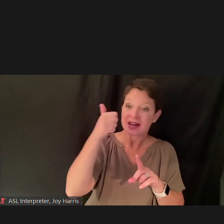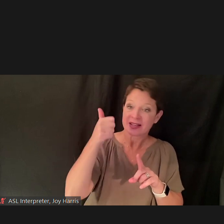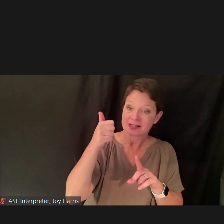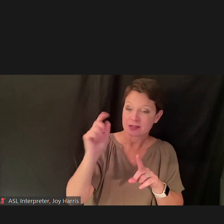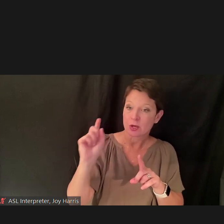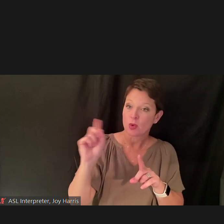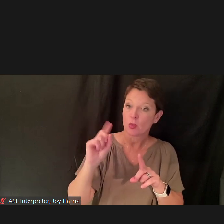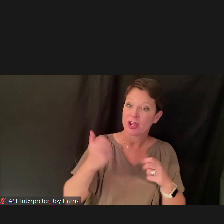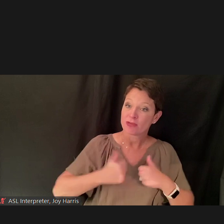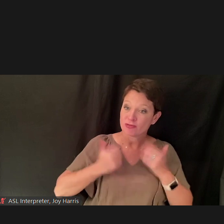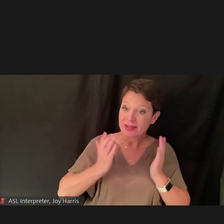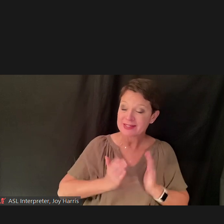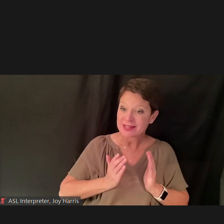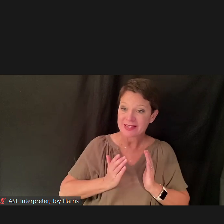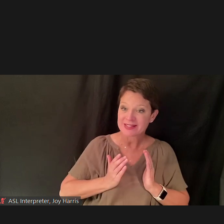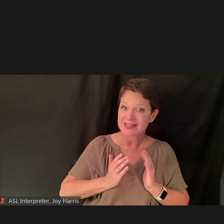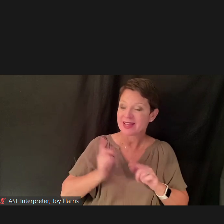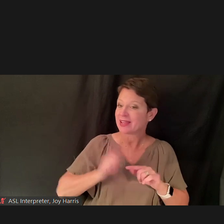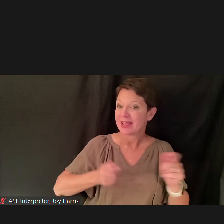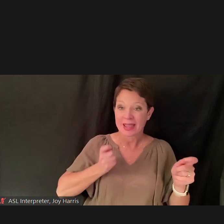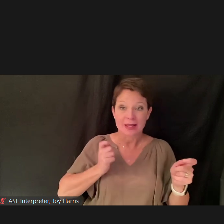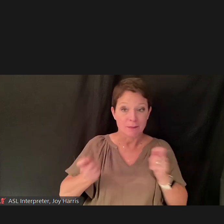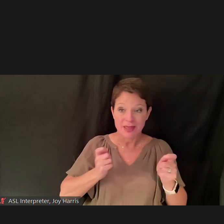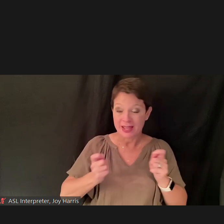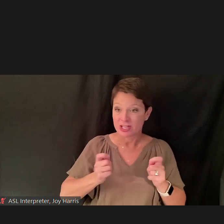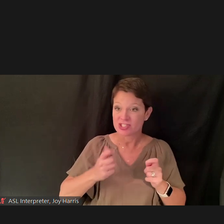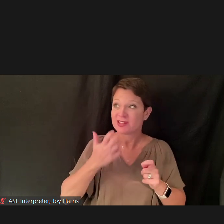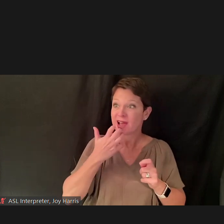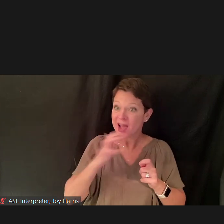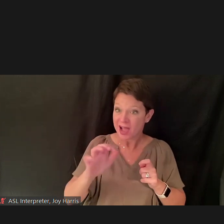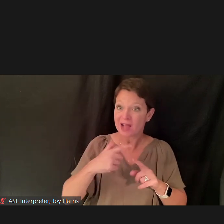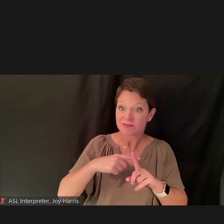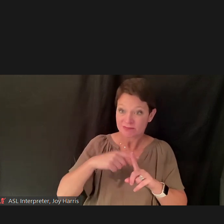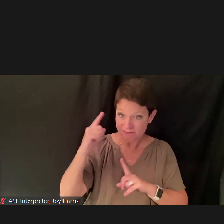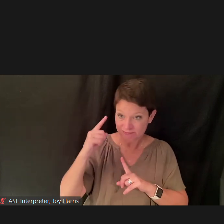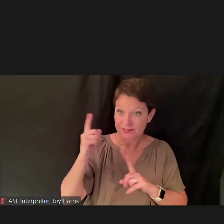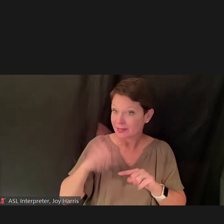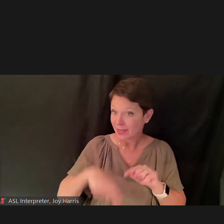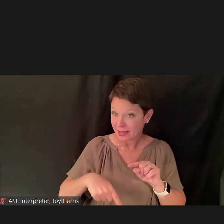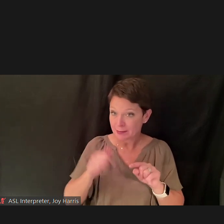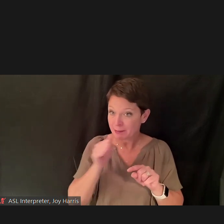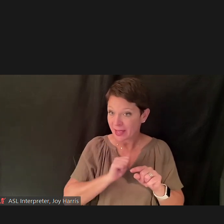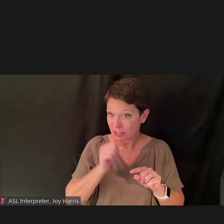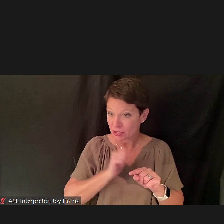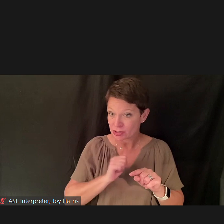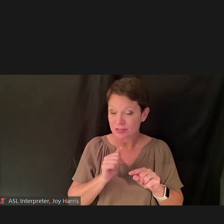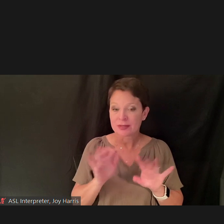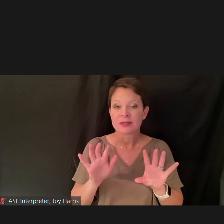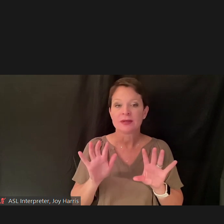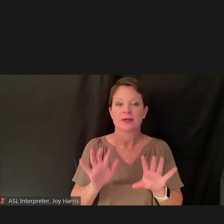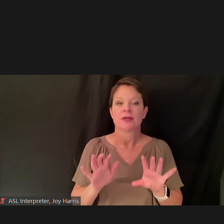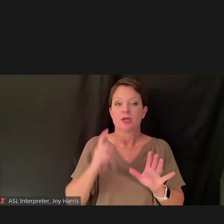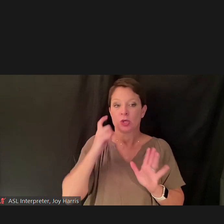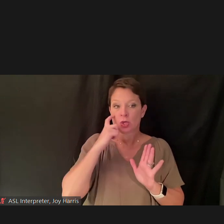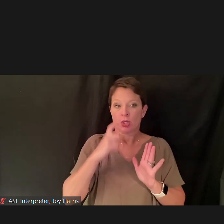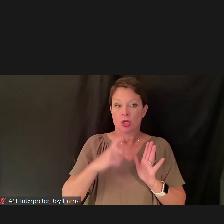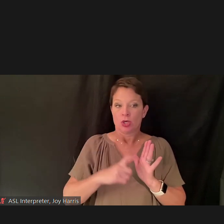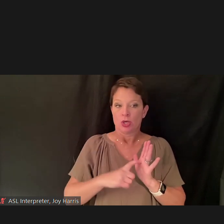las áreas o vecindarios que son más vulnerables al calor. En este mapa